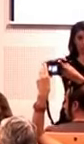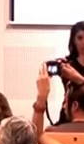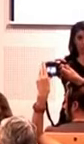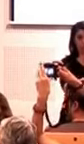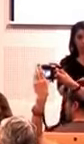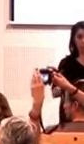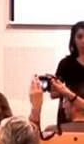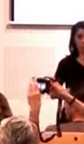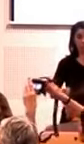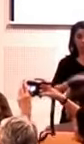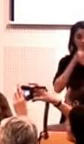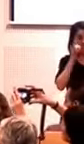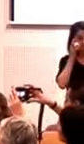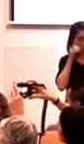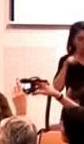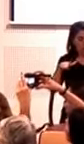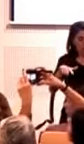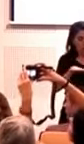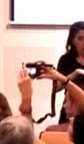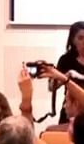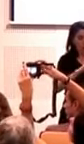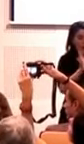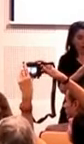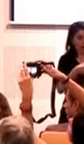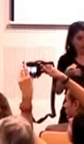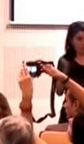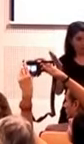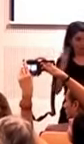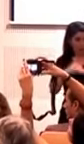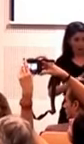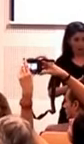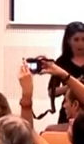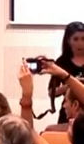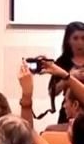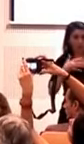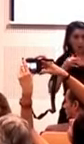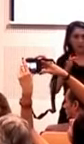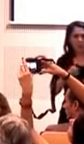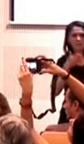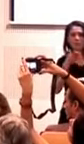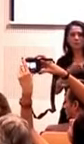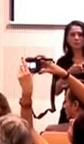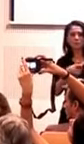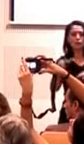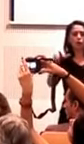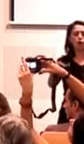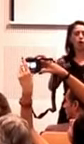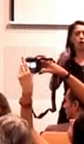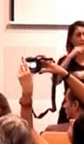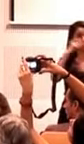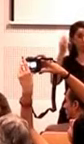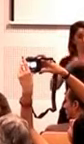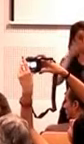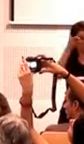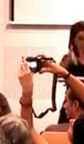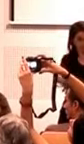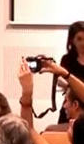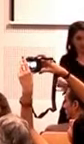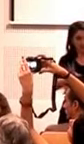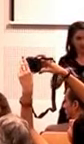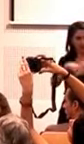un local adecuado, y claro, y tampoco mirar a ver un prostíbulo que estuviera adaptado y montar la historia